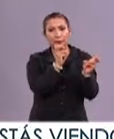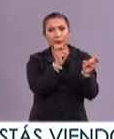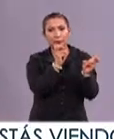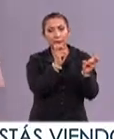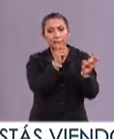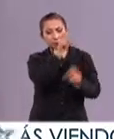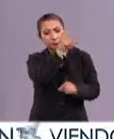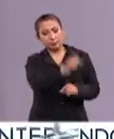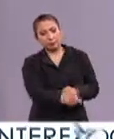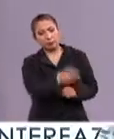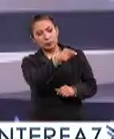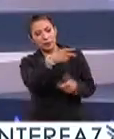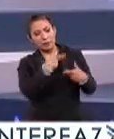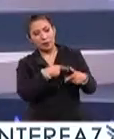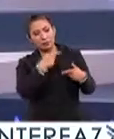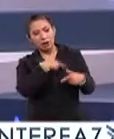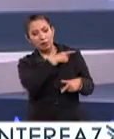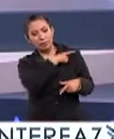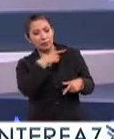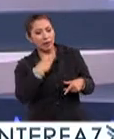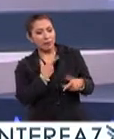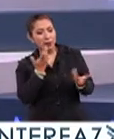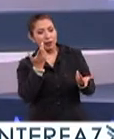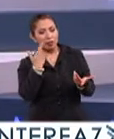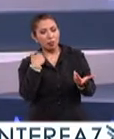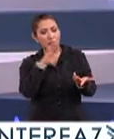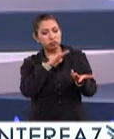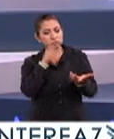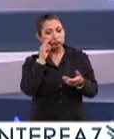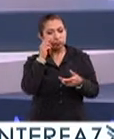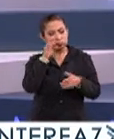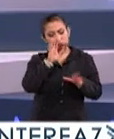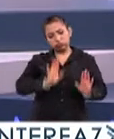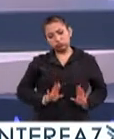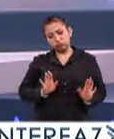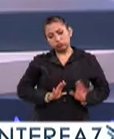el perfil de que una persona tiene que tener para tomar estas